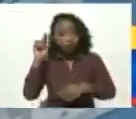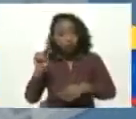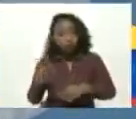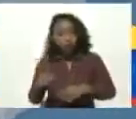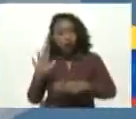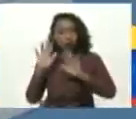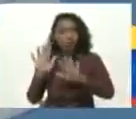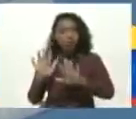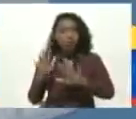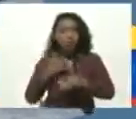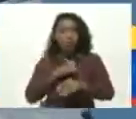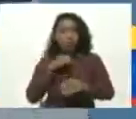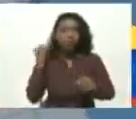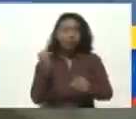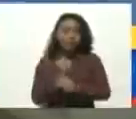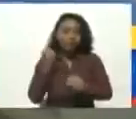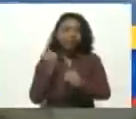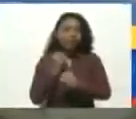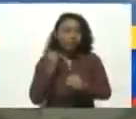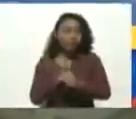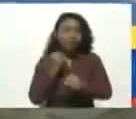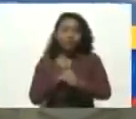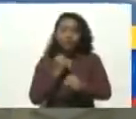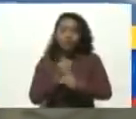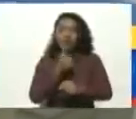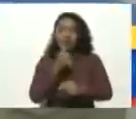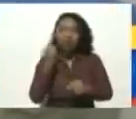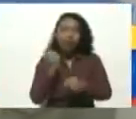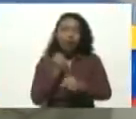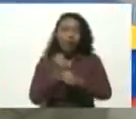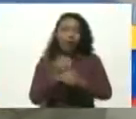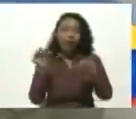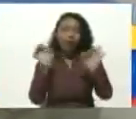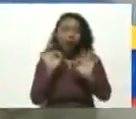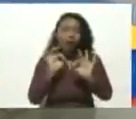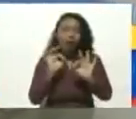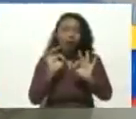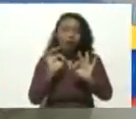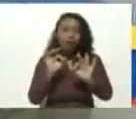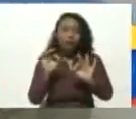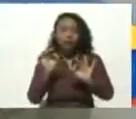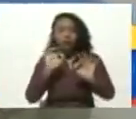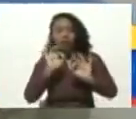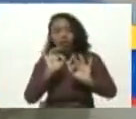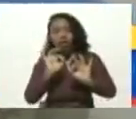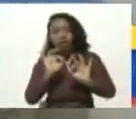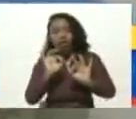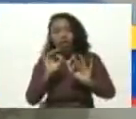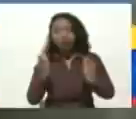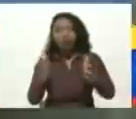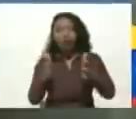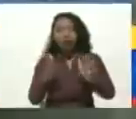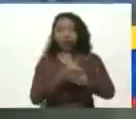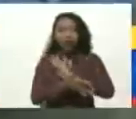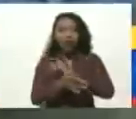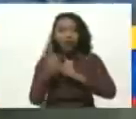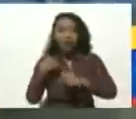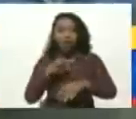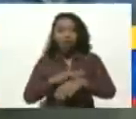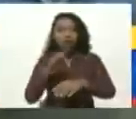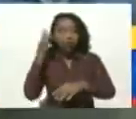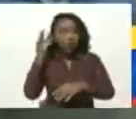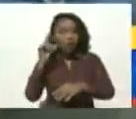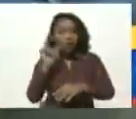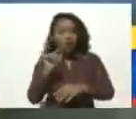recordando que, bueno, trabajamos y quien trabaja, nada ni nadie le gana. Yo quiero, presidente, también que la doctora Rainer